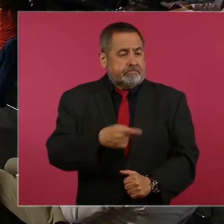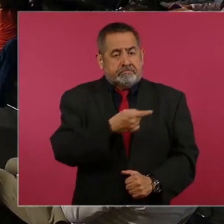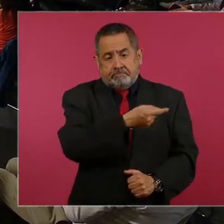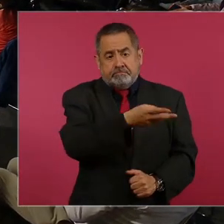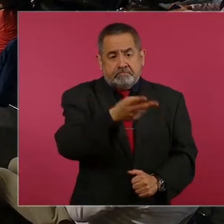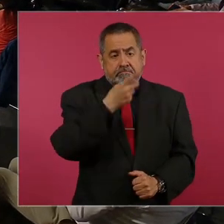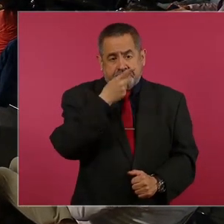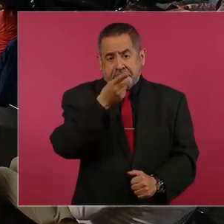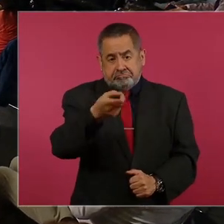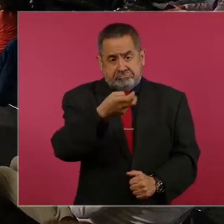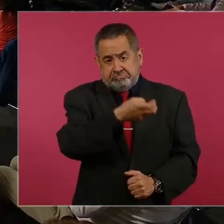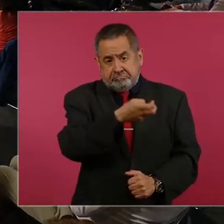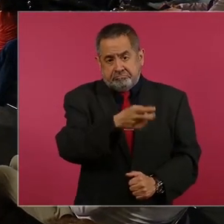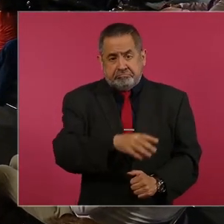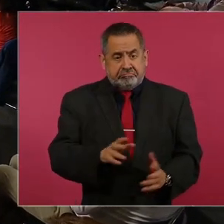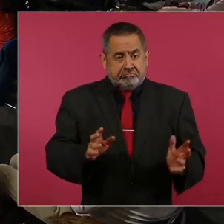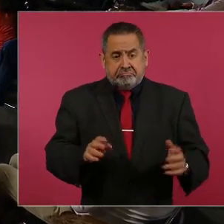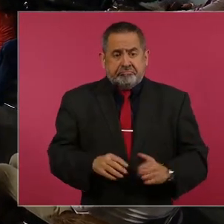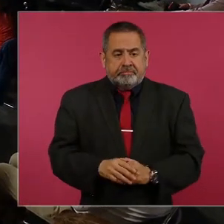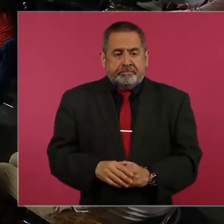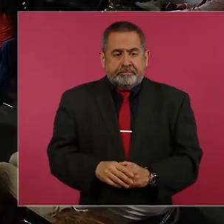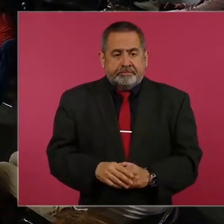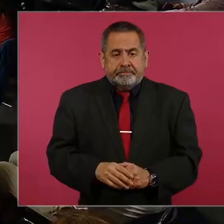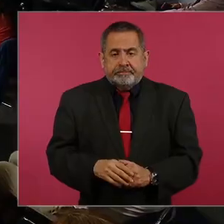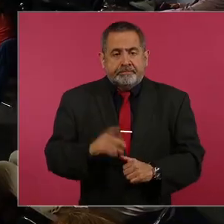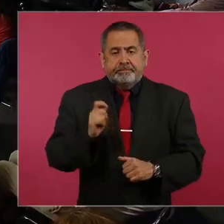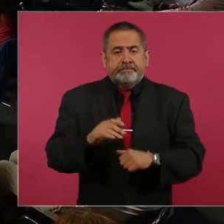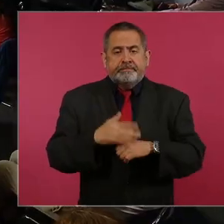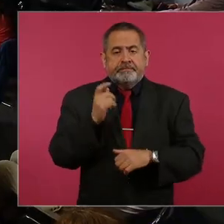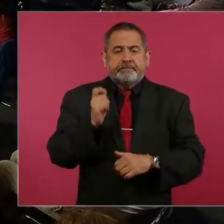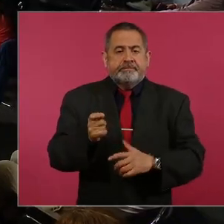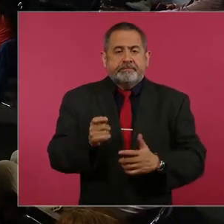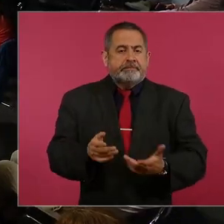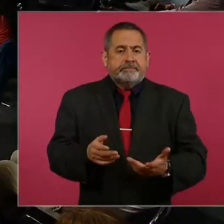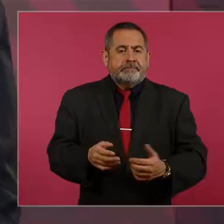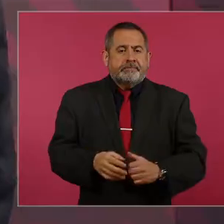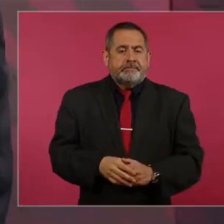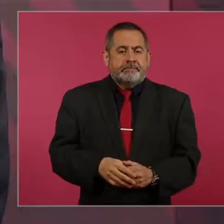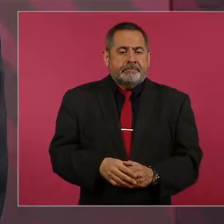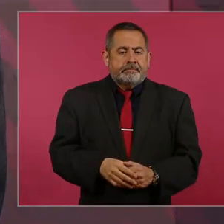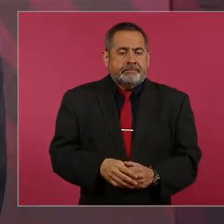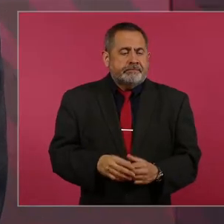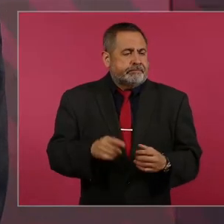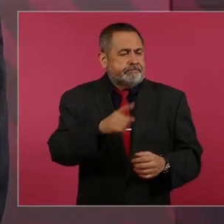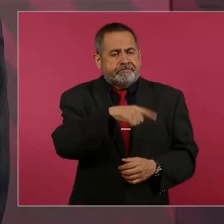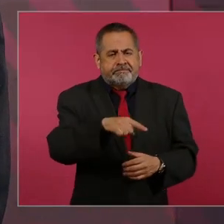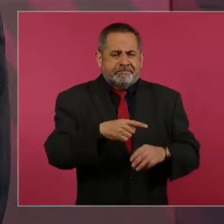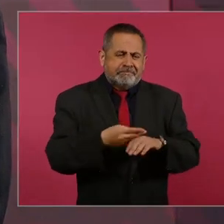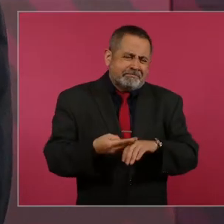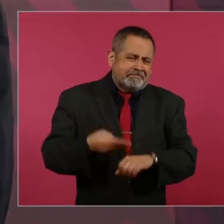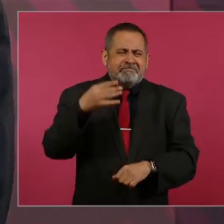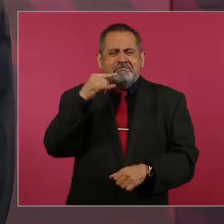porque hay mucha hipocresía